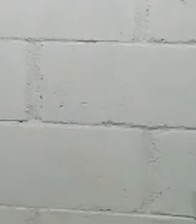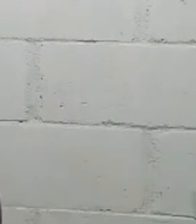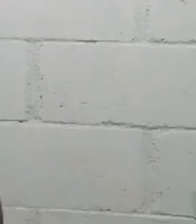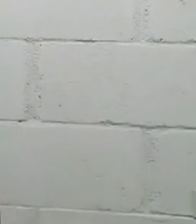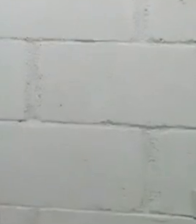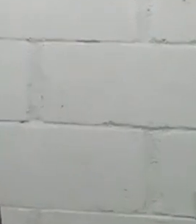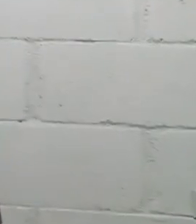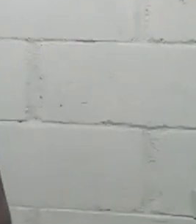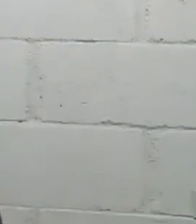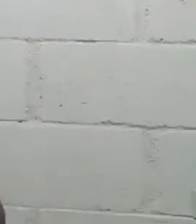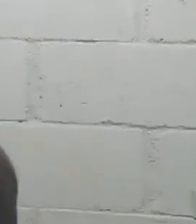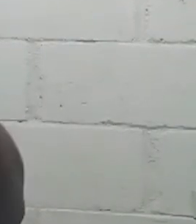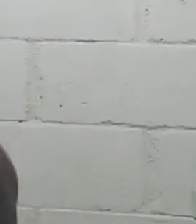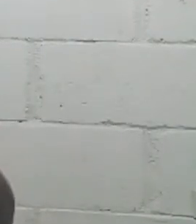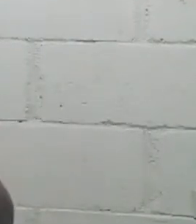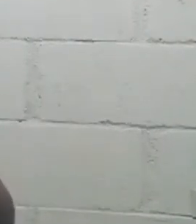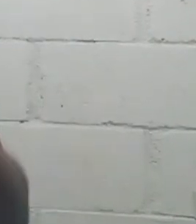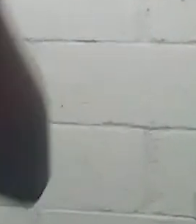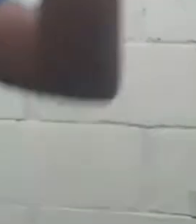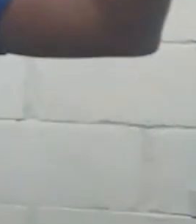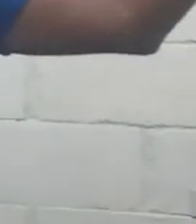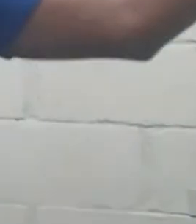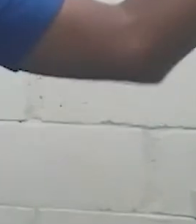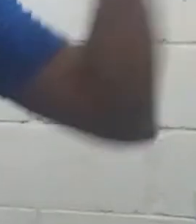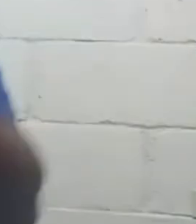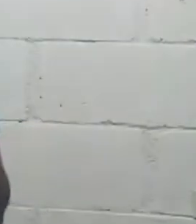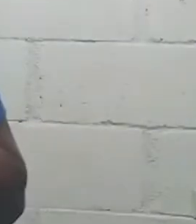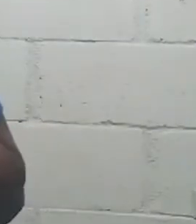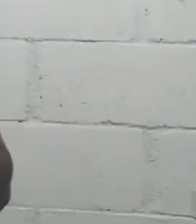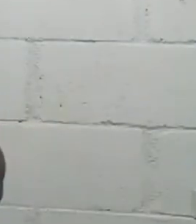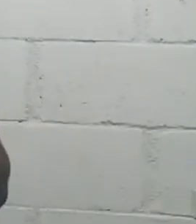tuzña, nebompiro, corta, akaoña,